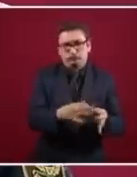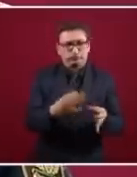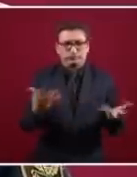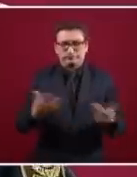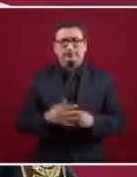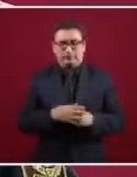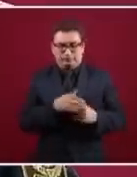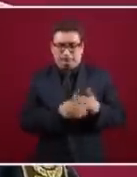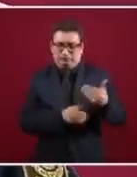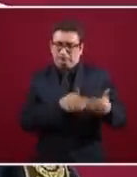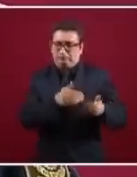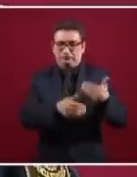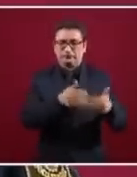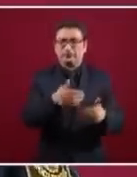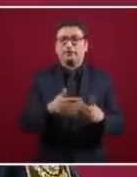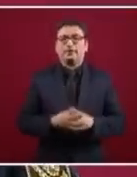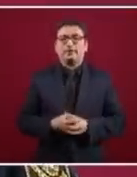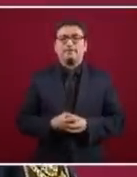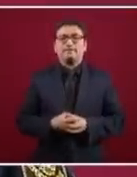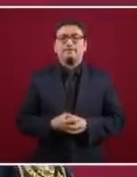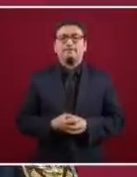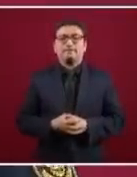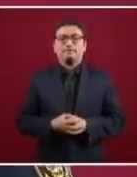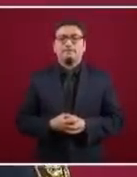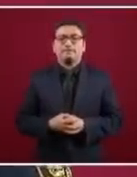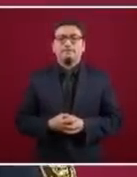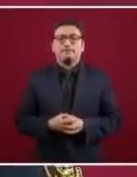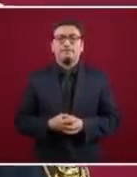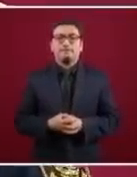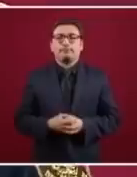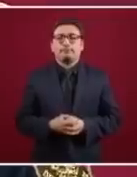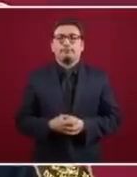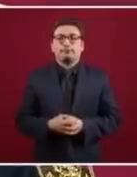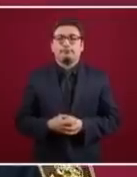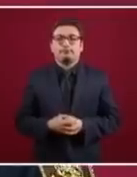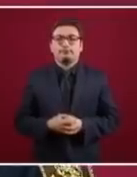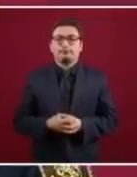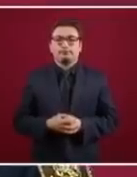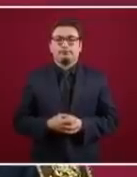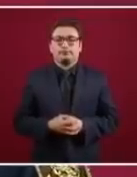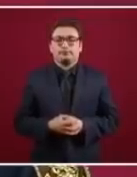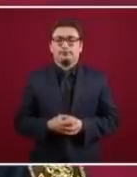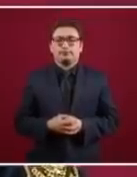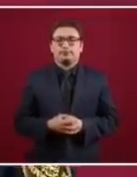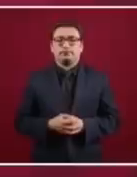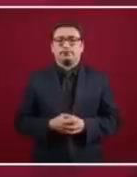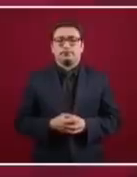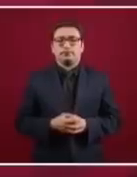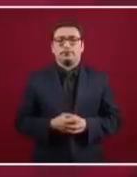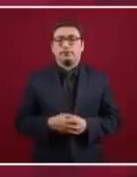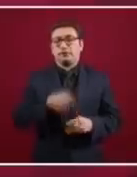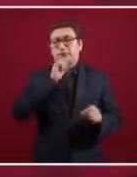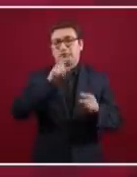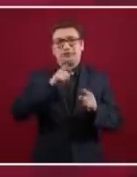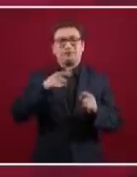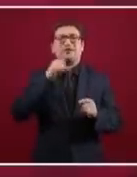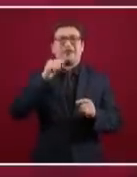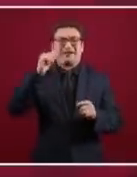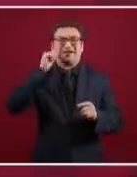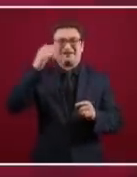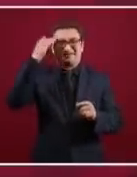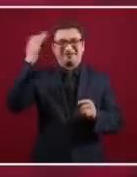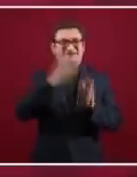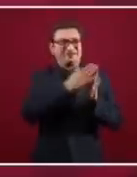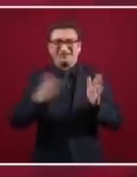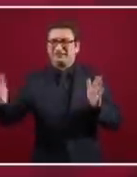en desarrollo y de este también en la línea de tiempo y explicábamos